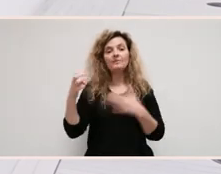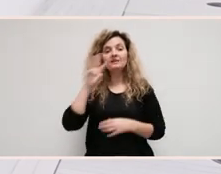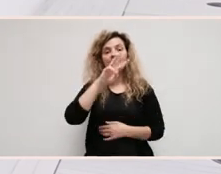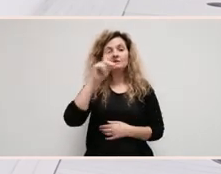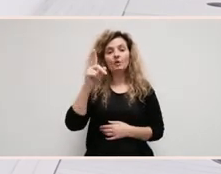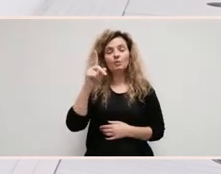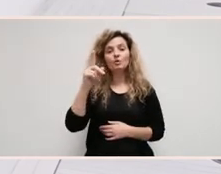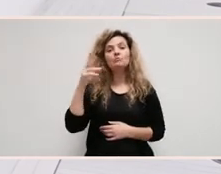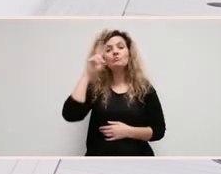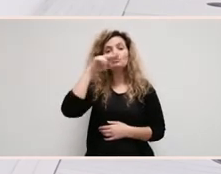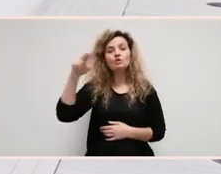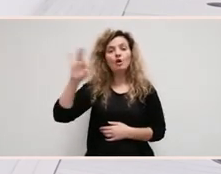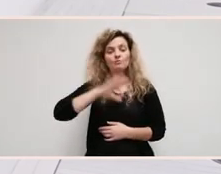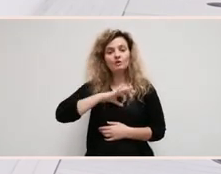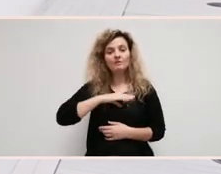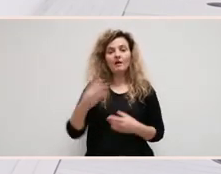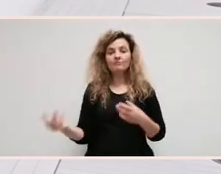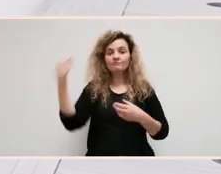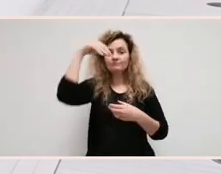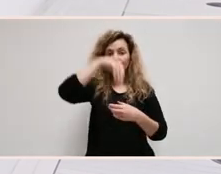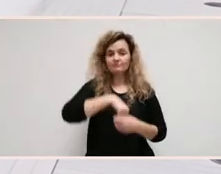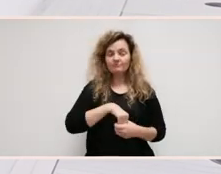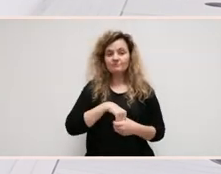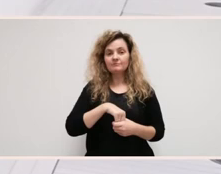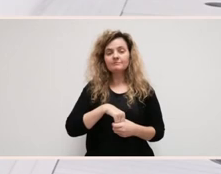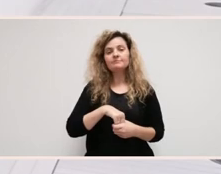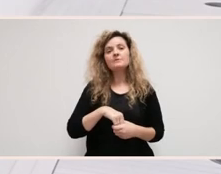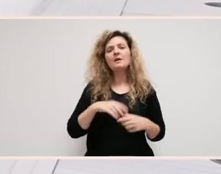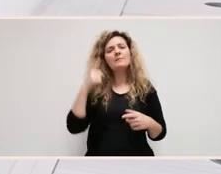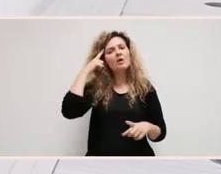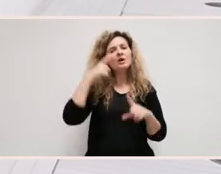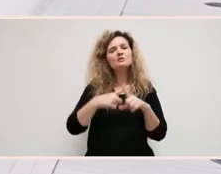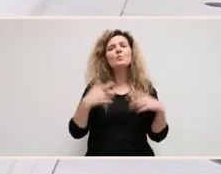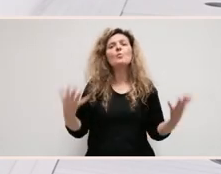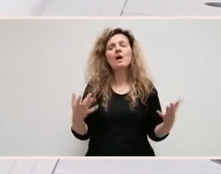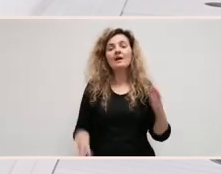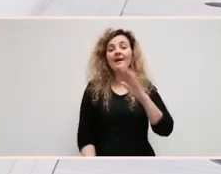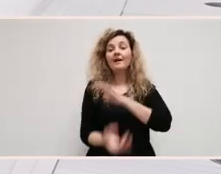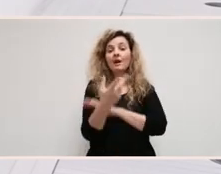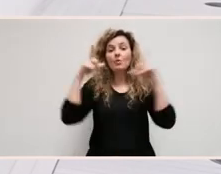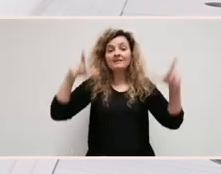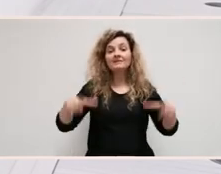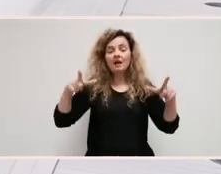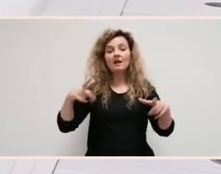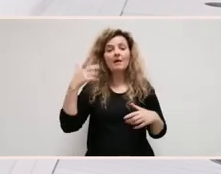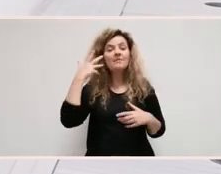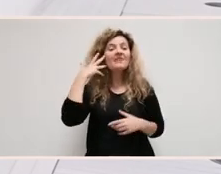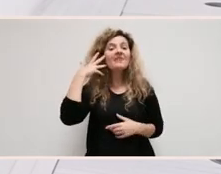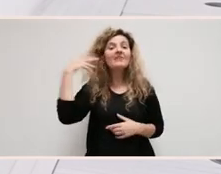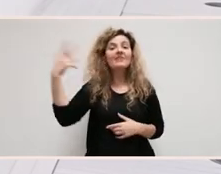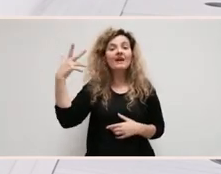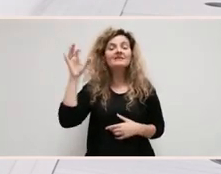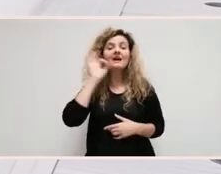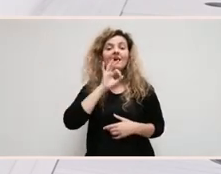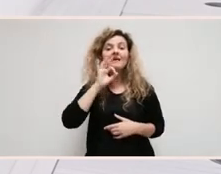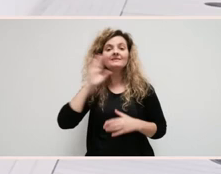que intención de crear una sala dedicada a artistas contemporáneos, ¿no? Artistas galegos